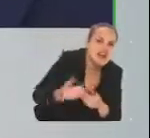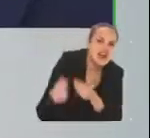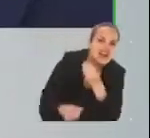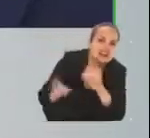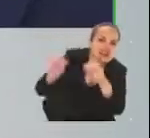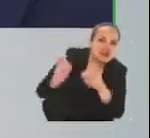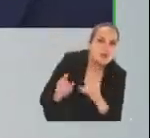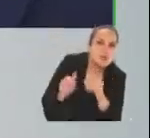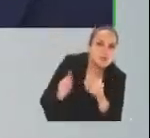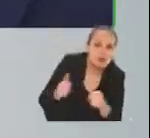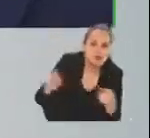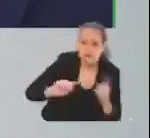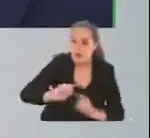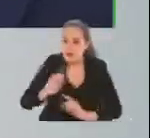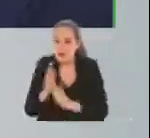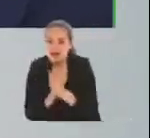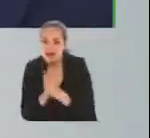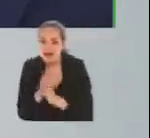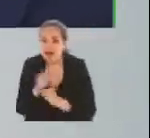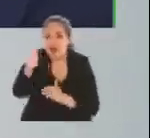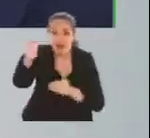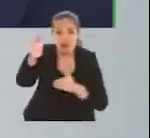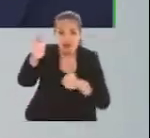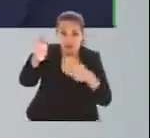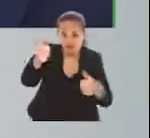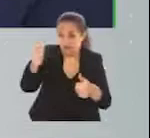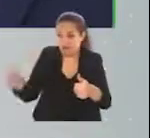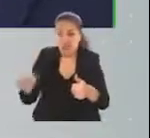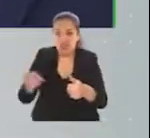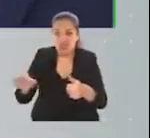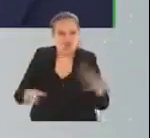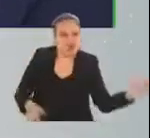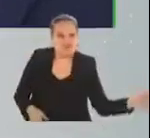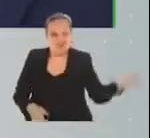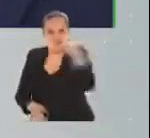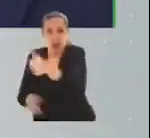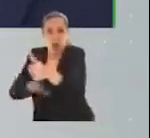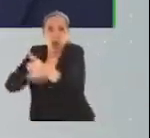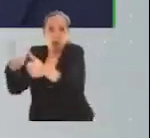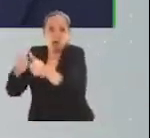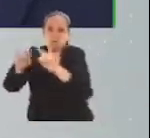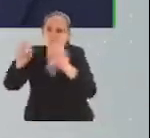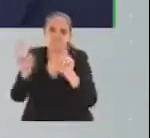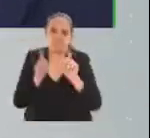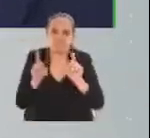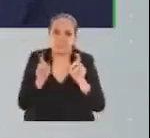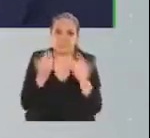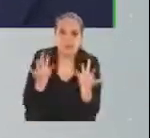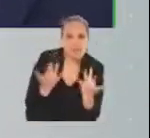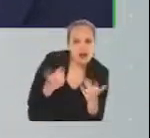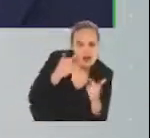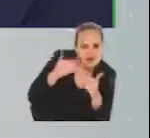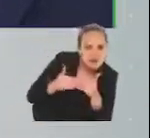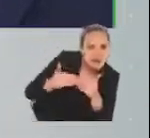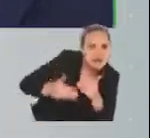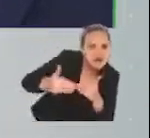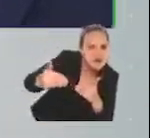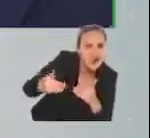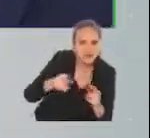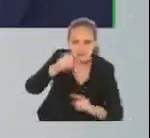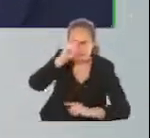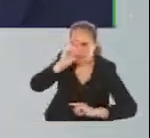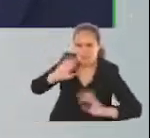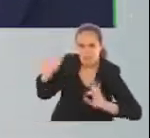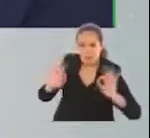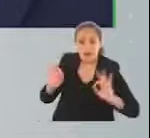además los intereses en esa región y a partir de ahí pues se van fijando también las operaciones sostenidas que se tienen recuerde usted